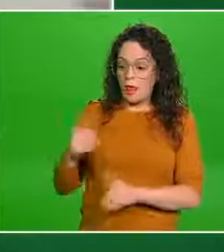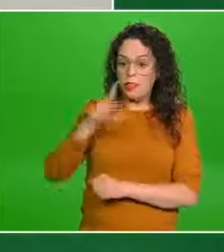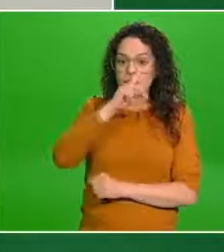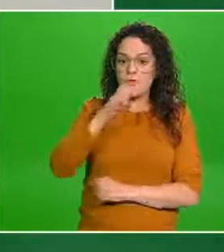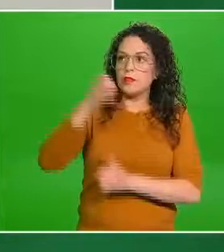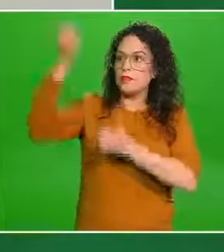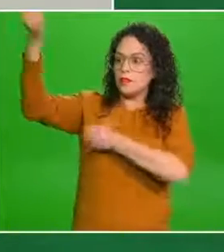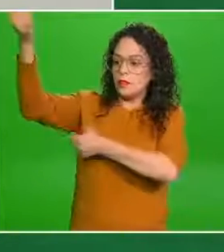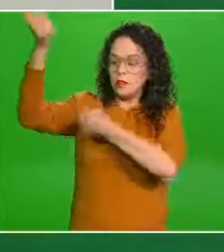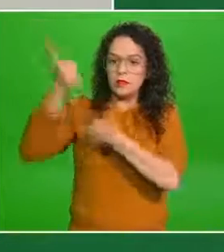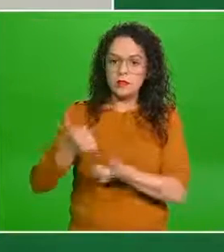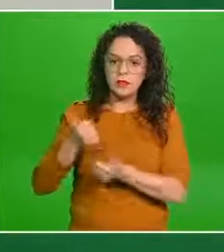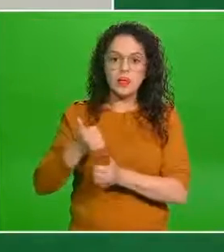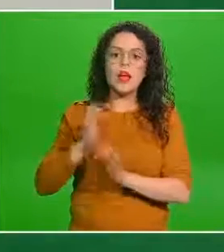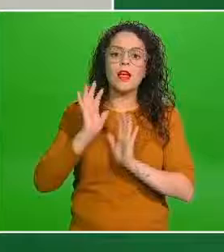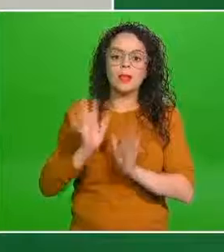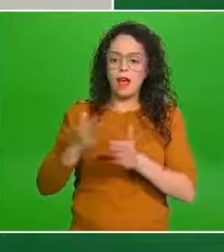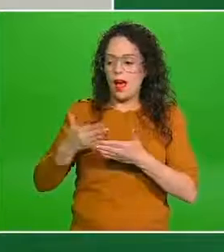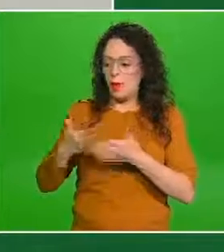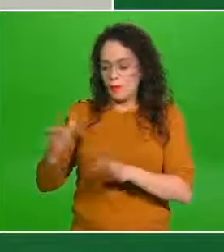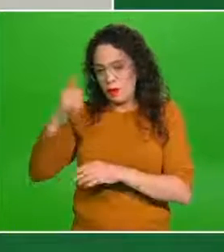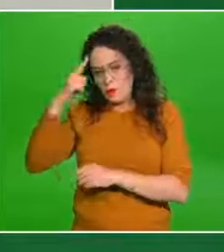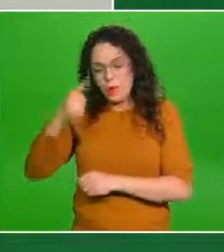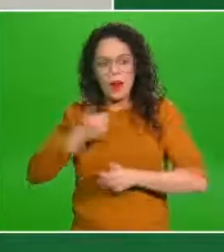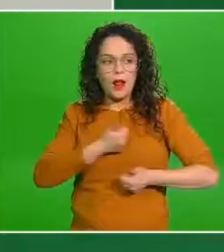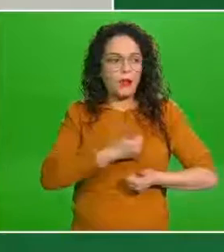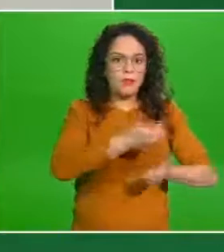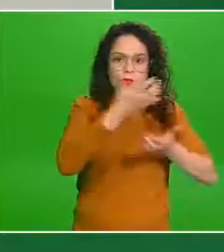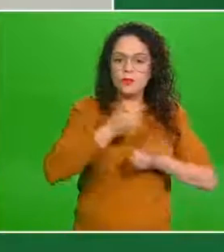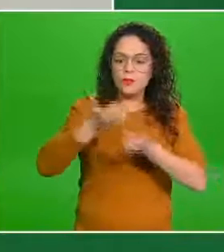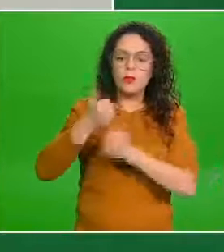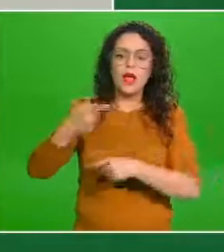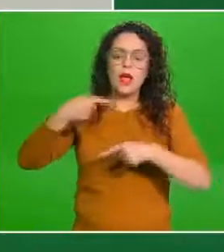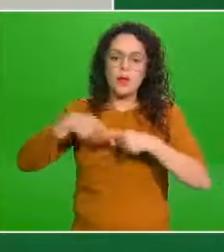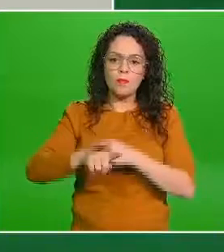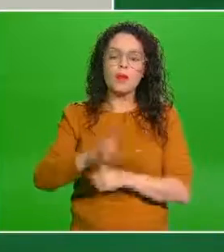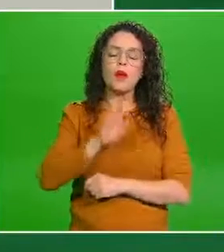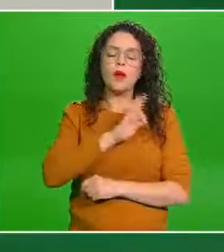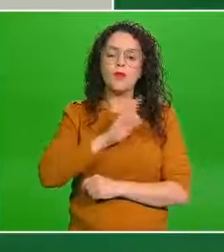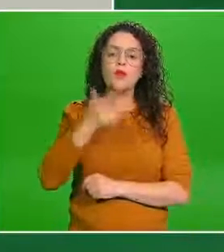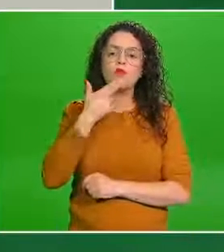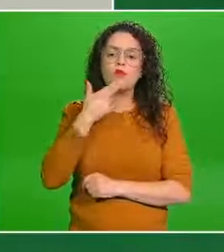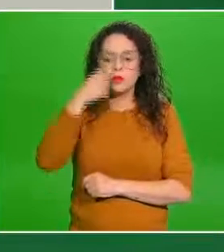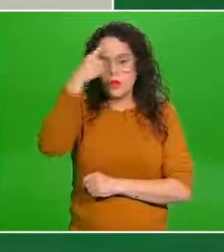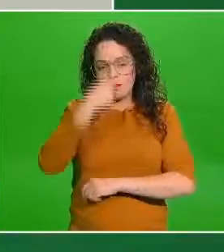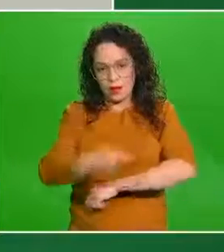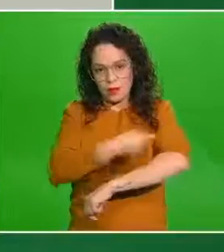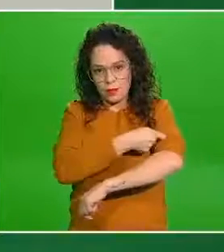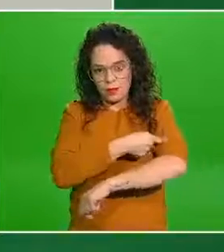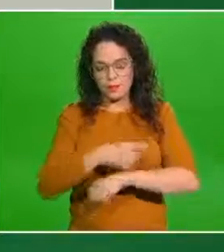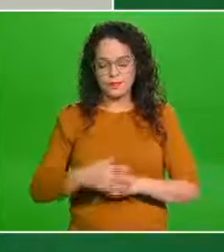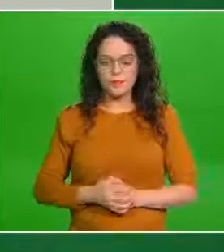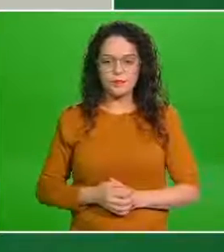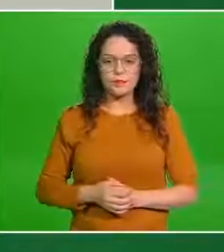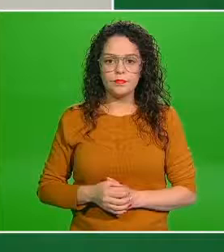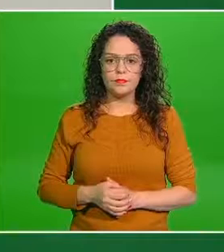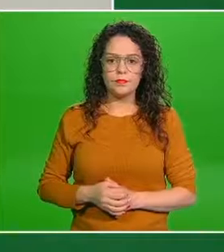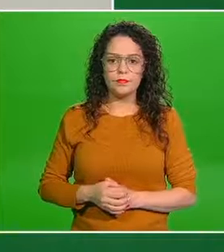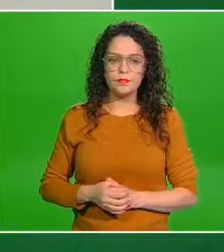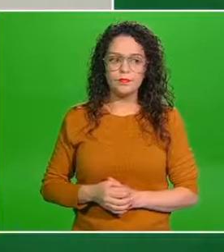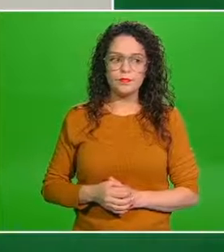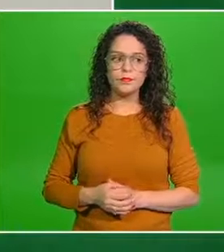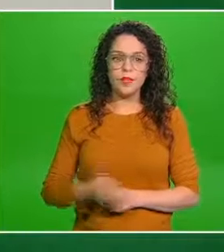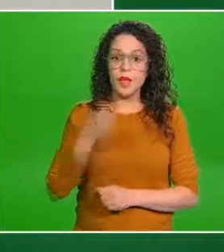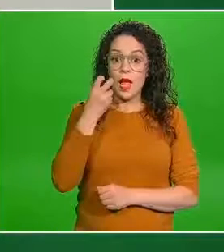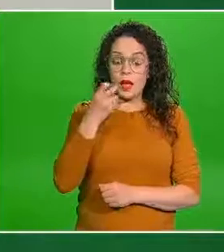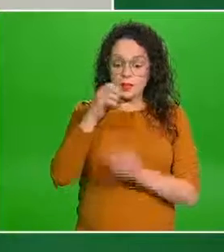granel sean finalmente liberadas y por lo tanto estén listas para distribuirse. Esto se va a estar integrando en